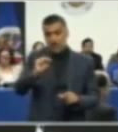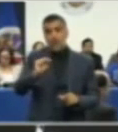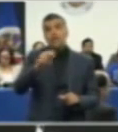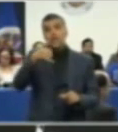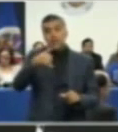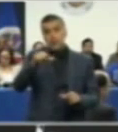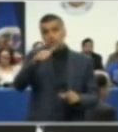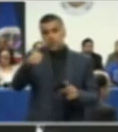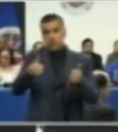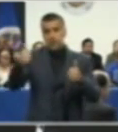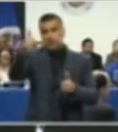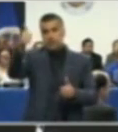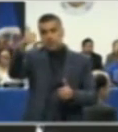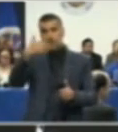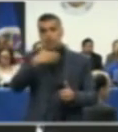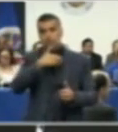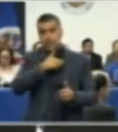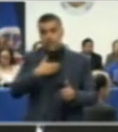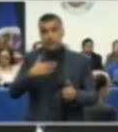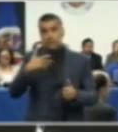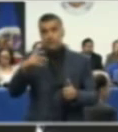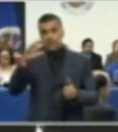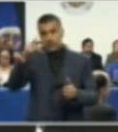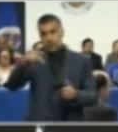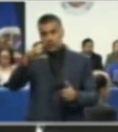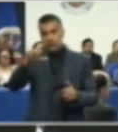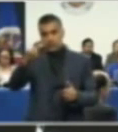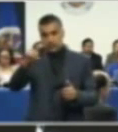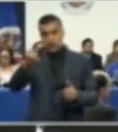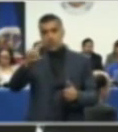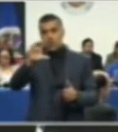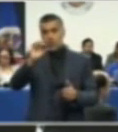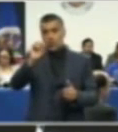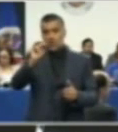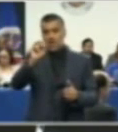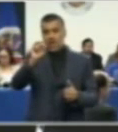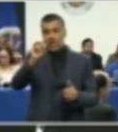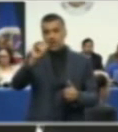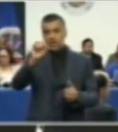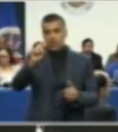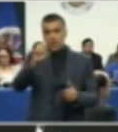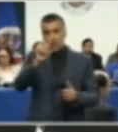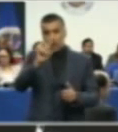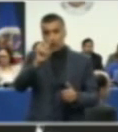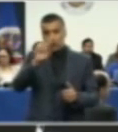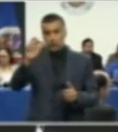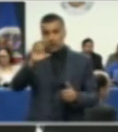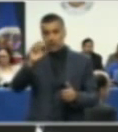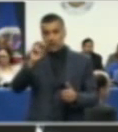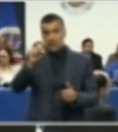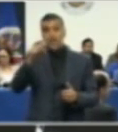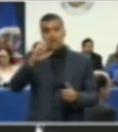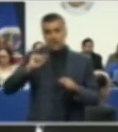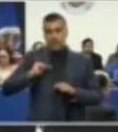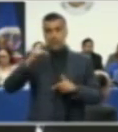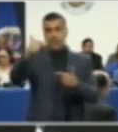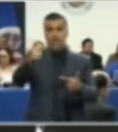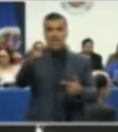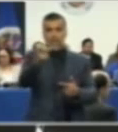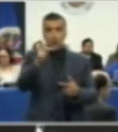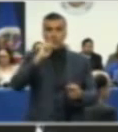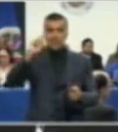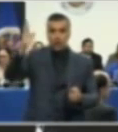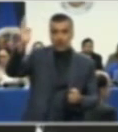funcionaria también de esta Comisión Nacional para las Personas con Discapacidad, por las siglas CONADIS, la doctora Calle, a quien se dedica el uso de la palabra para que puedan